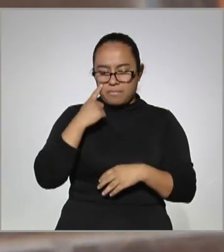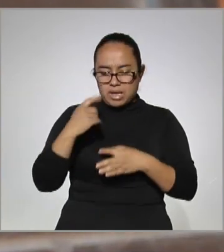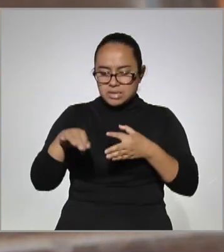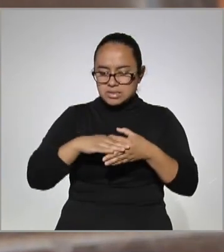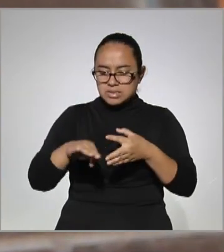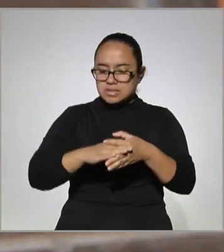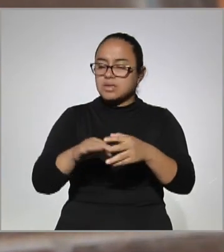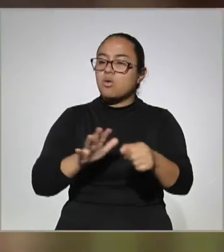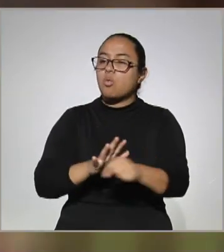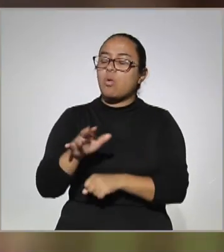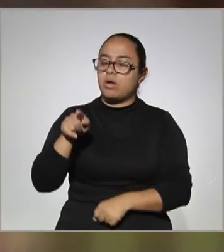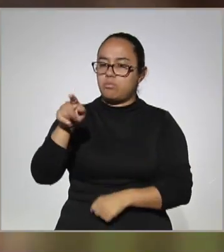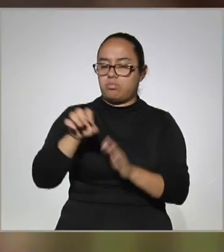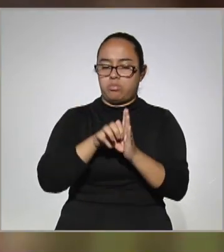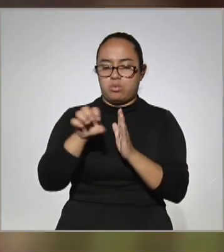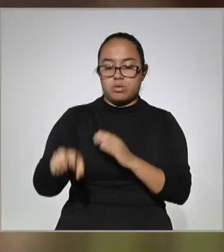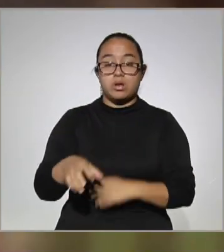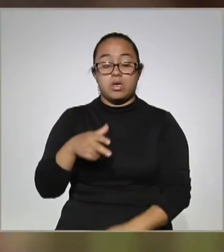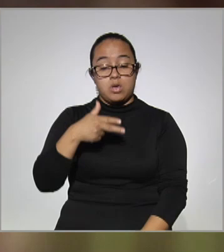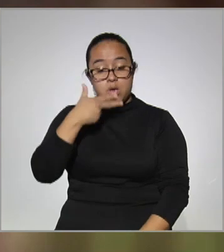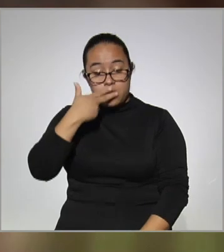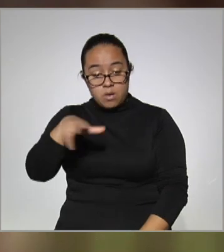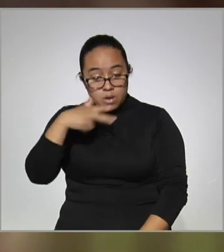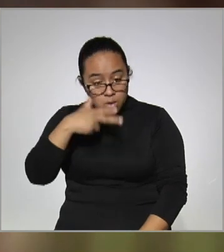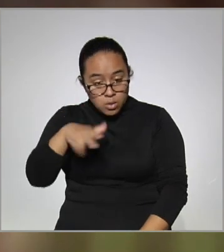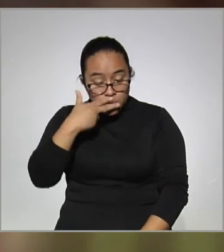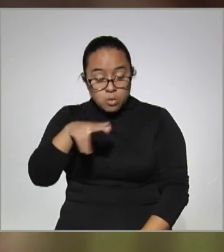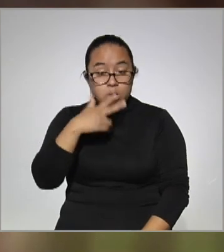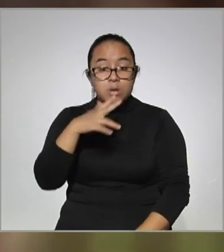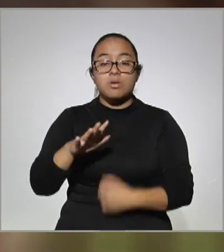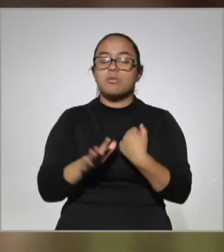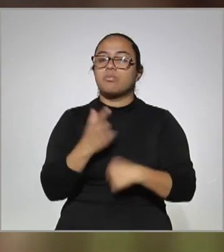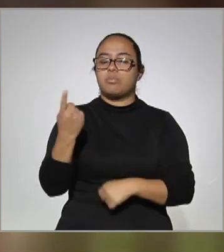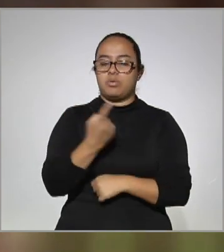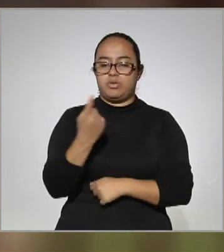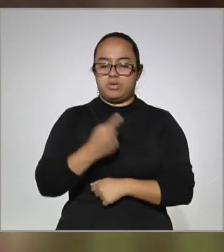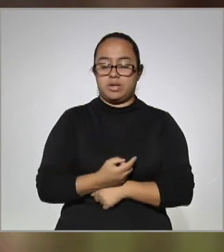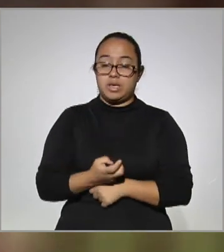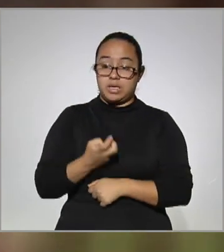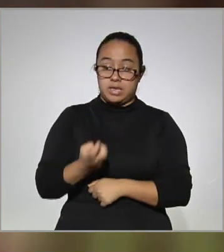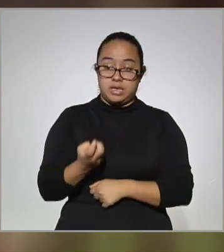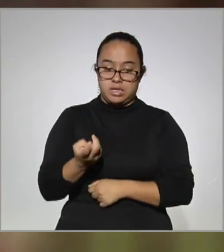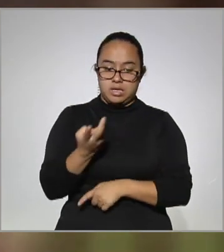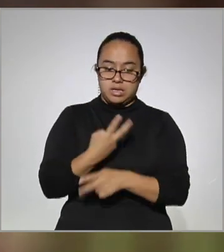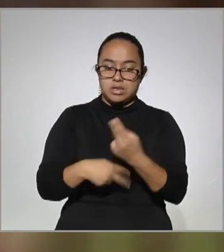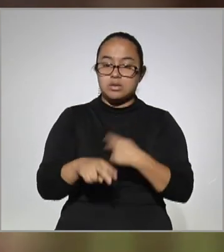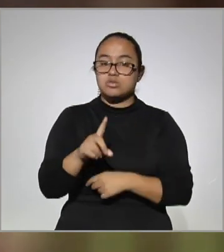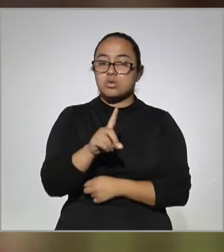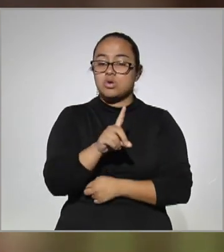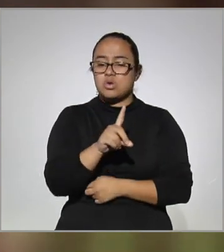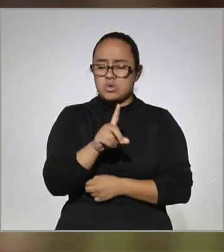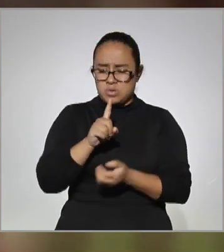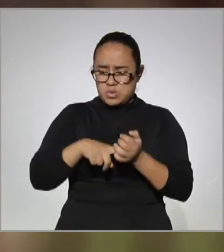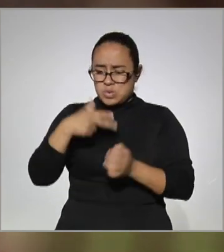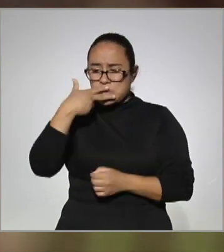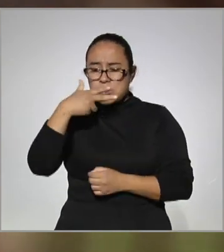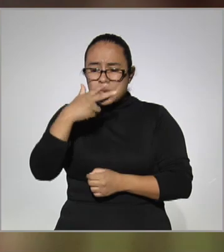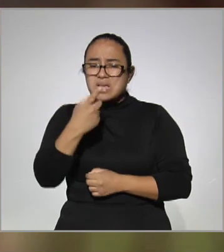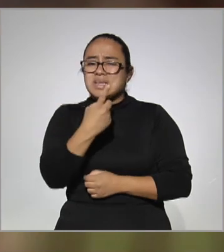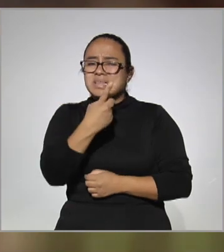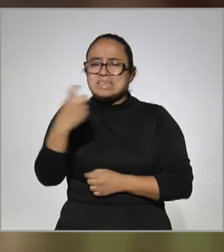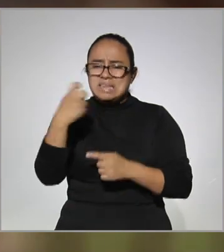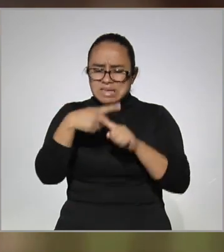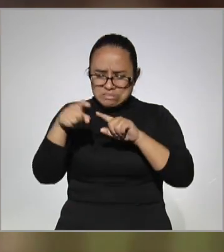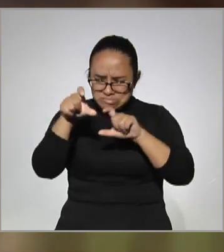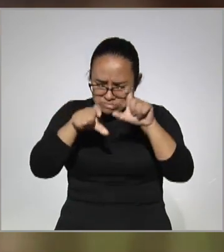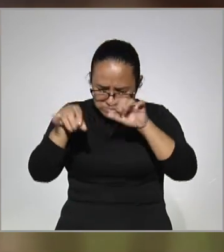aquellas pacientes que tienen tabaquismo, ya que este factor produce más de 100 sustancias que favorecen el